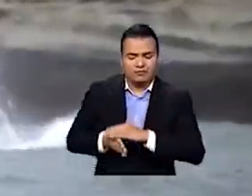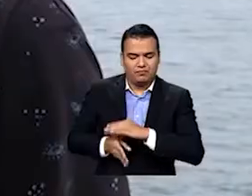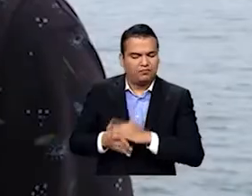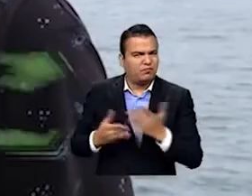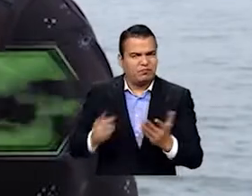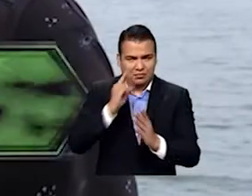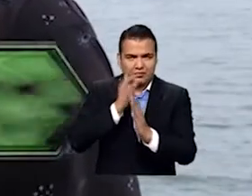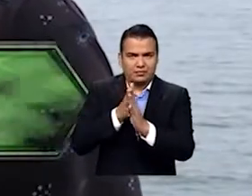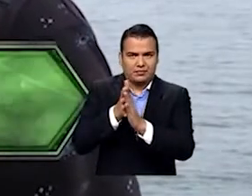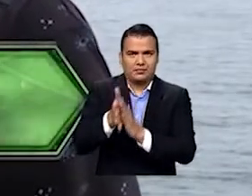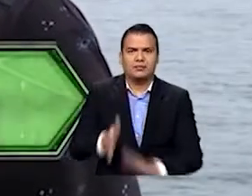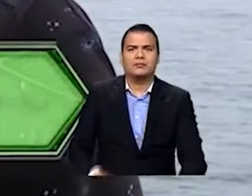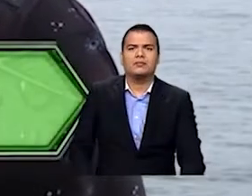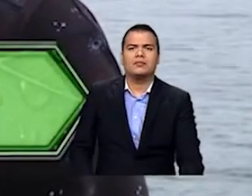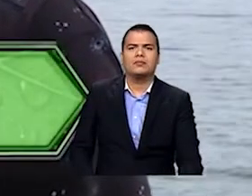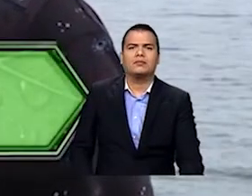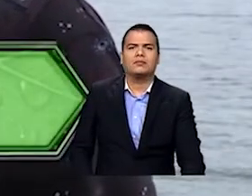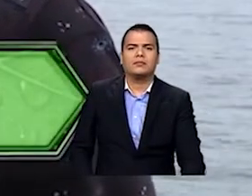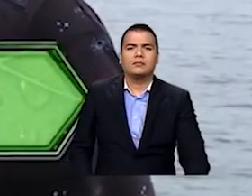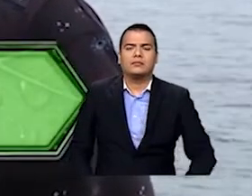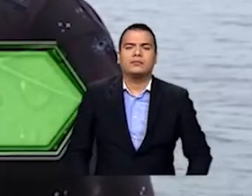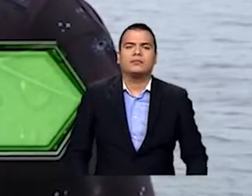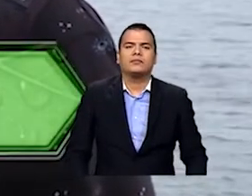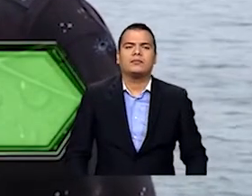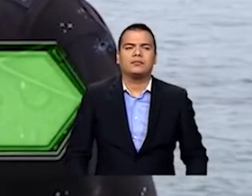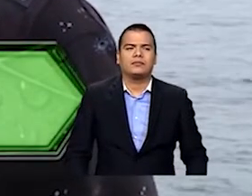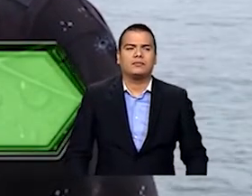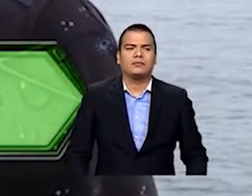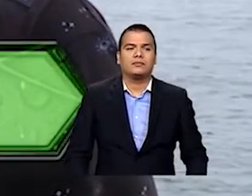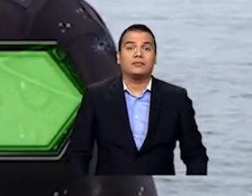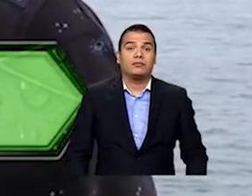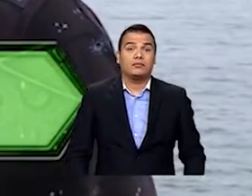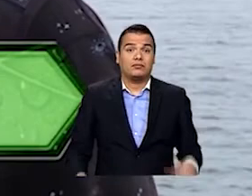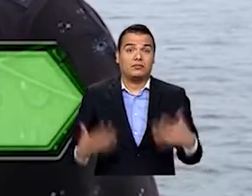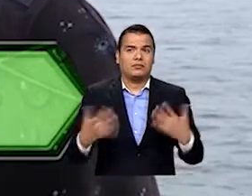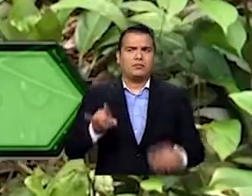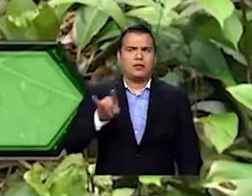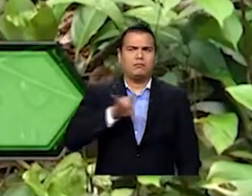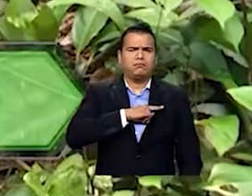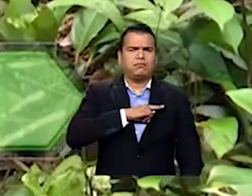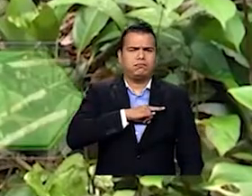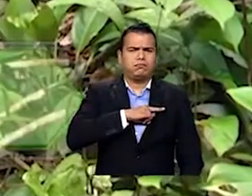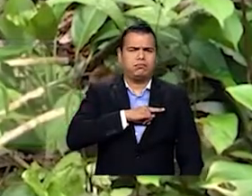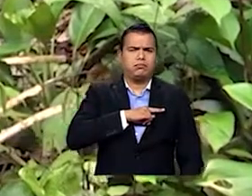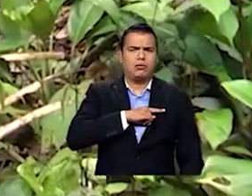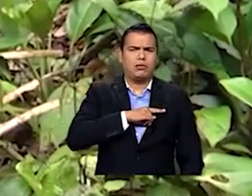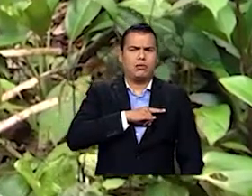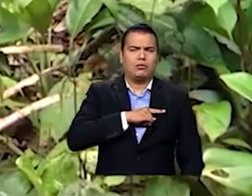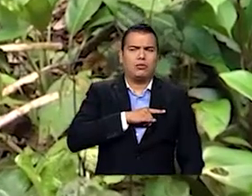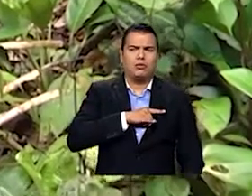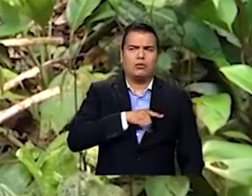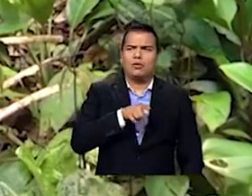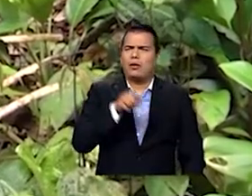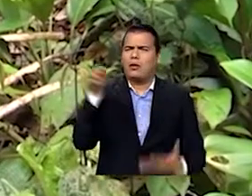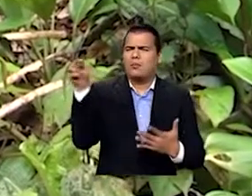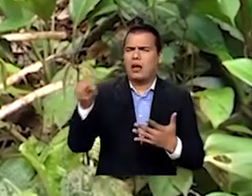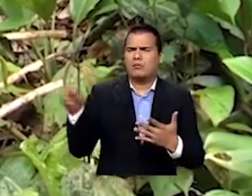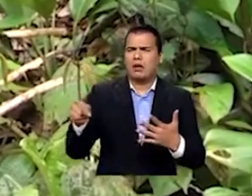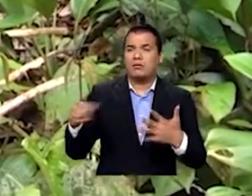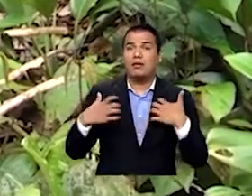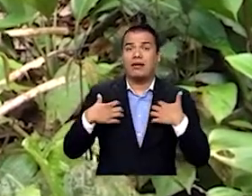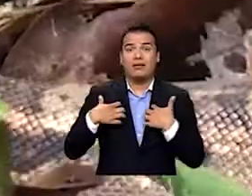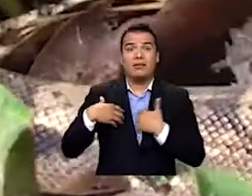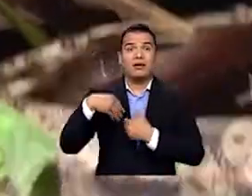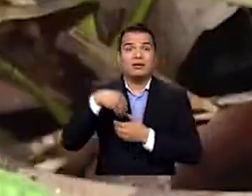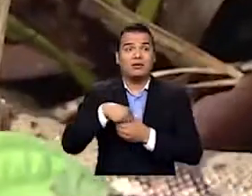dijeron. De verdad que fue una experiencia muy, muy enriquecedora, poder ver estas especies